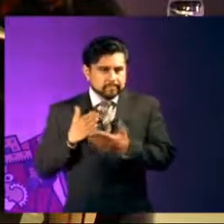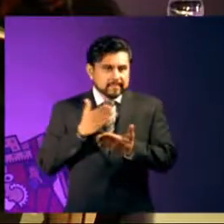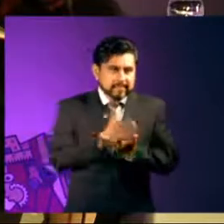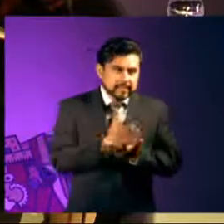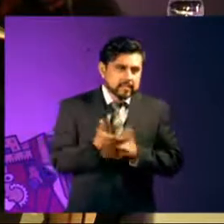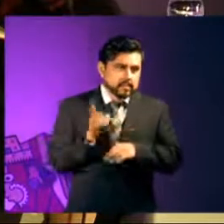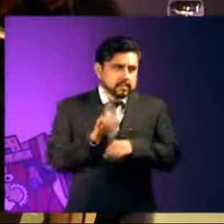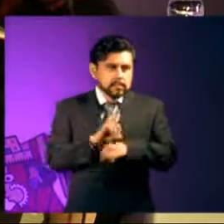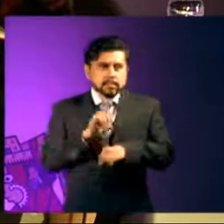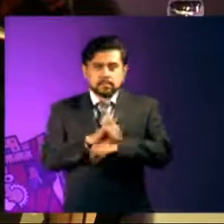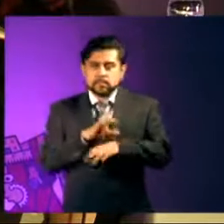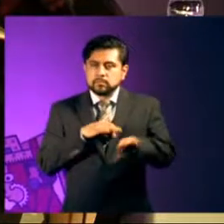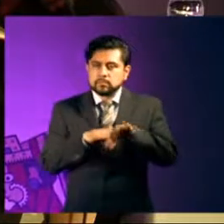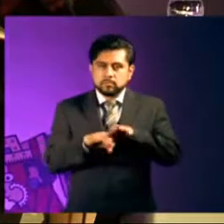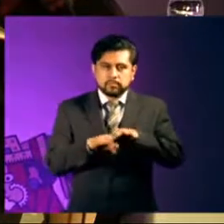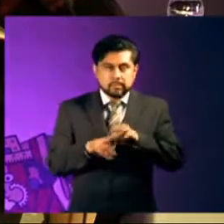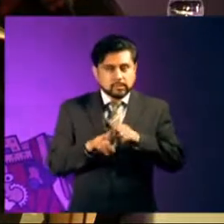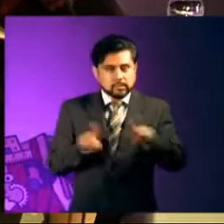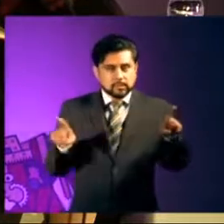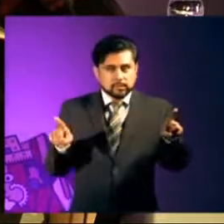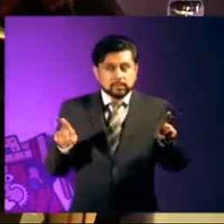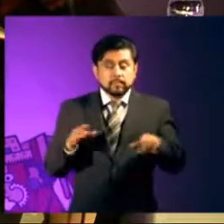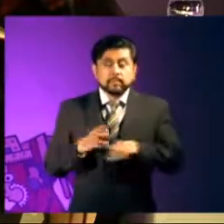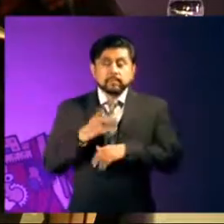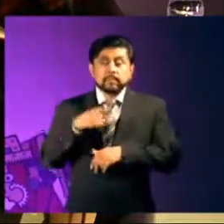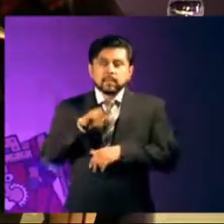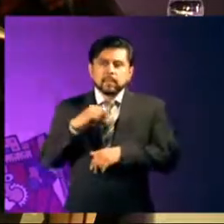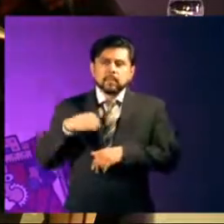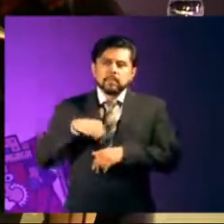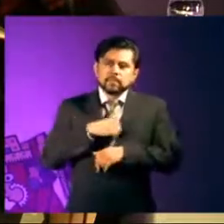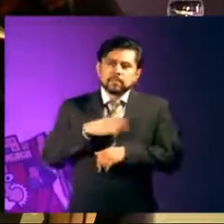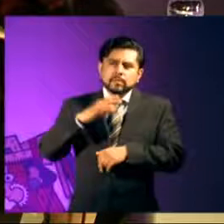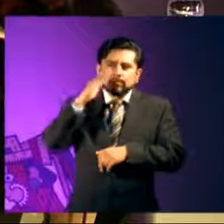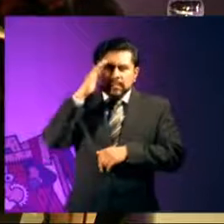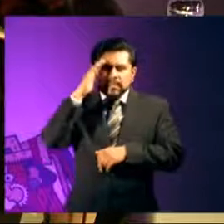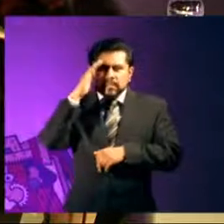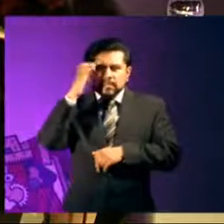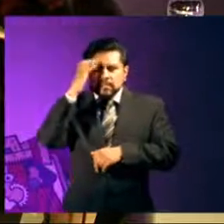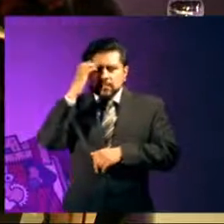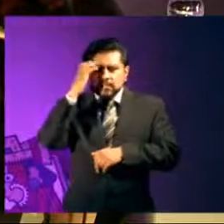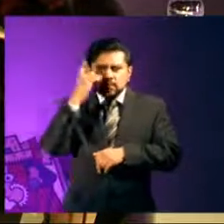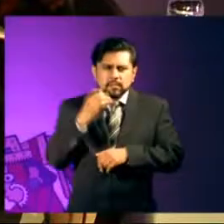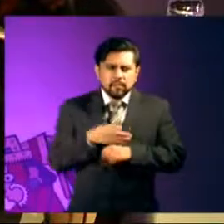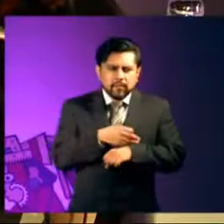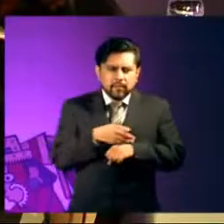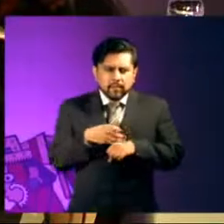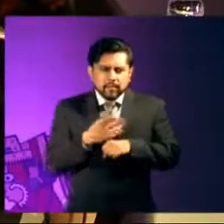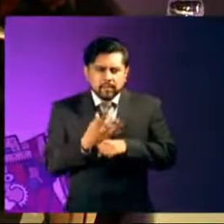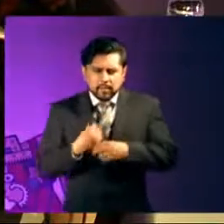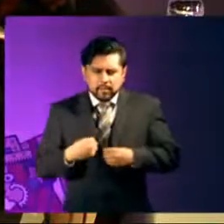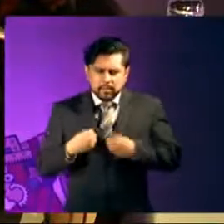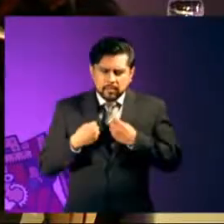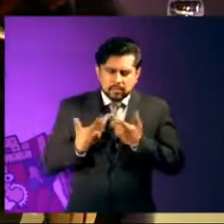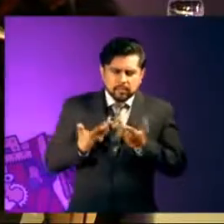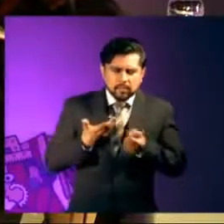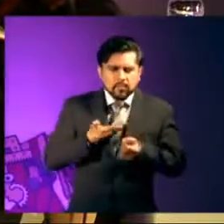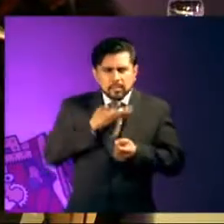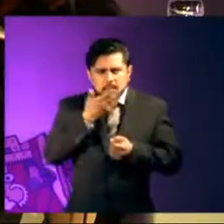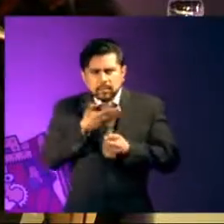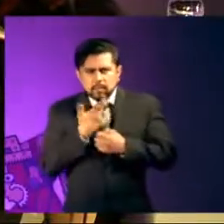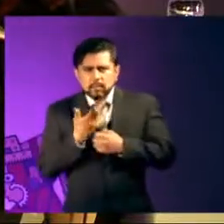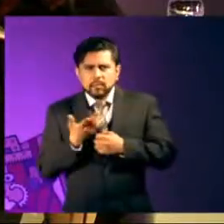que fue esta meditación interior sobre la vida la familia las relaciones lo cotidiano